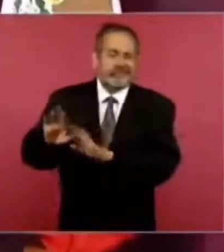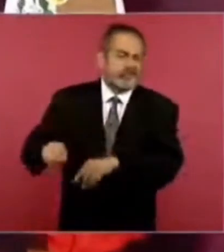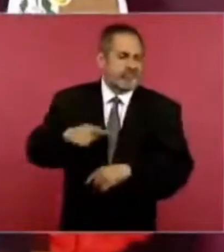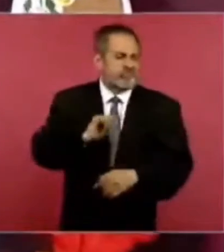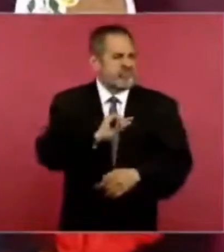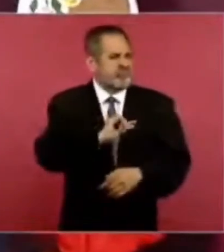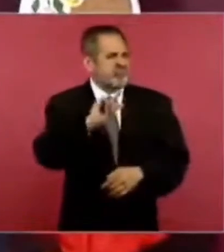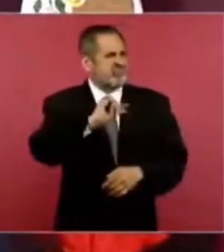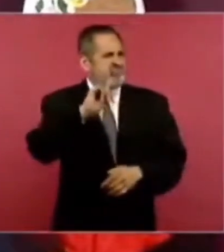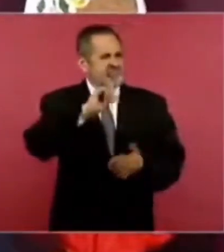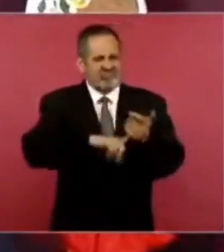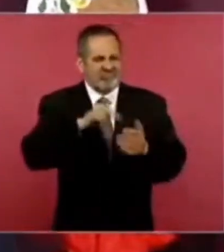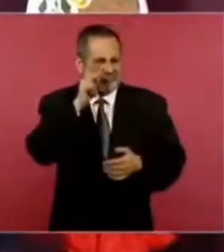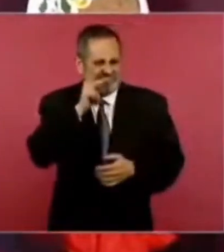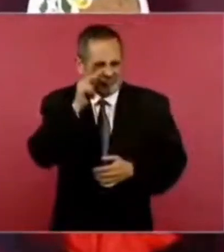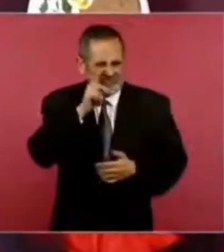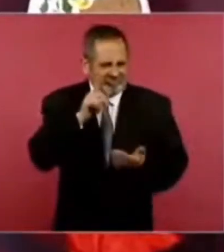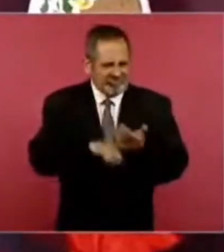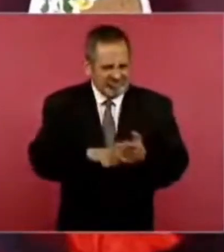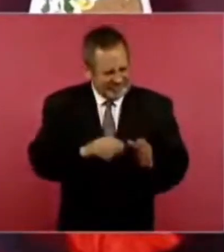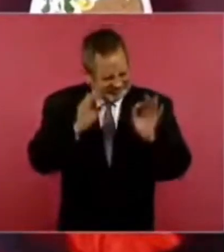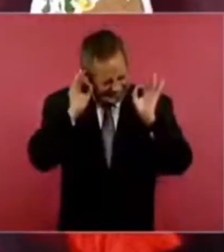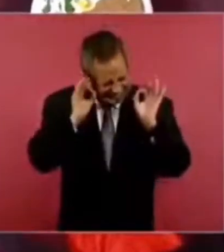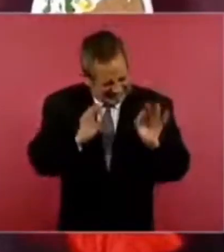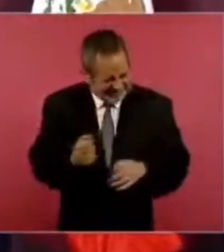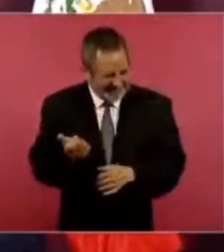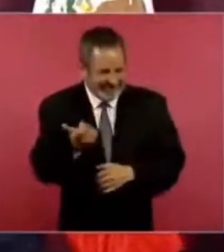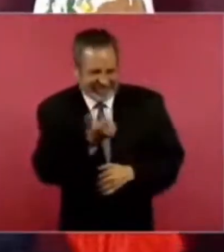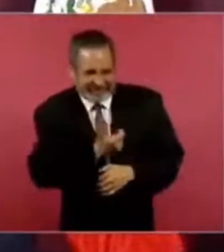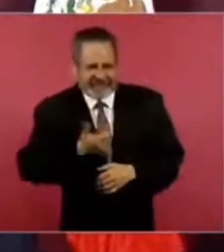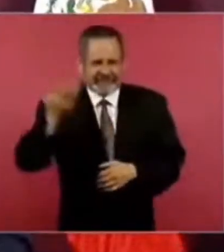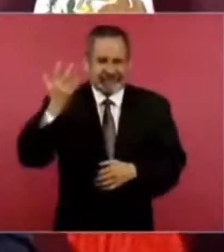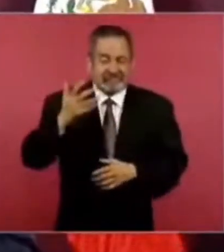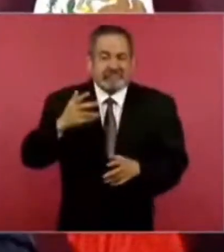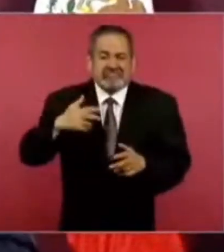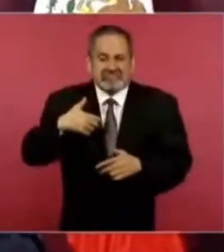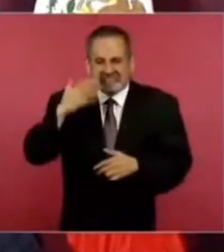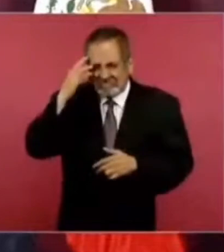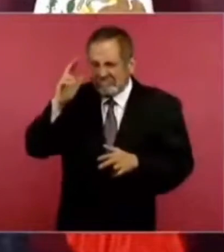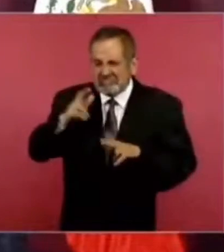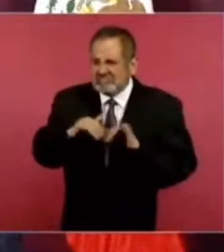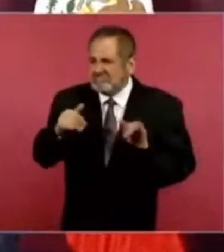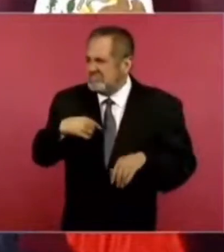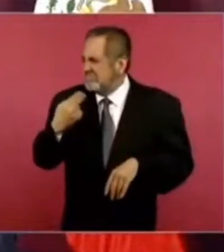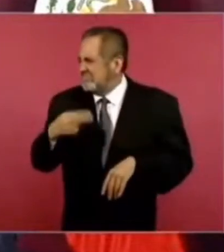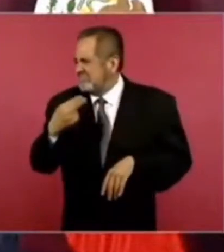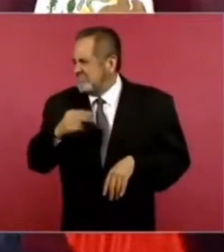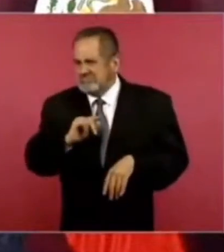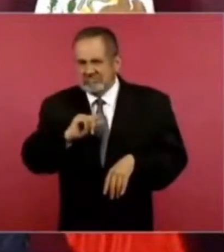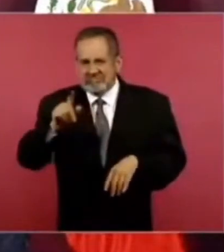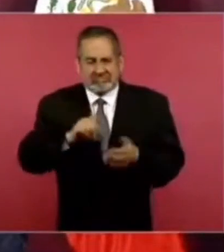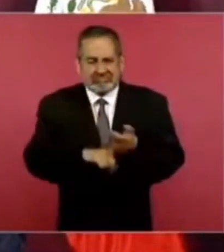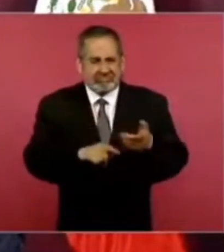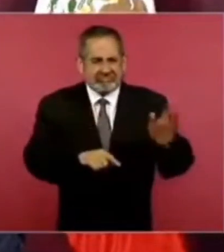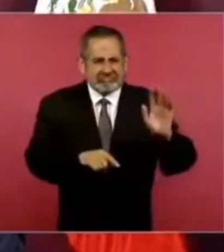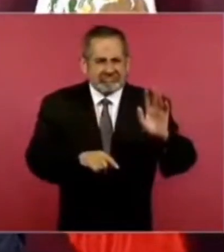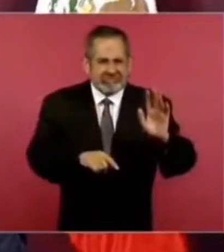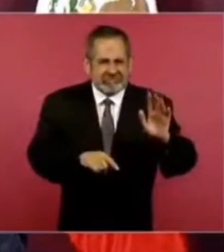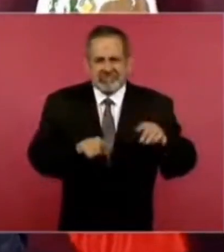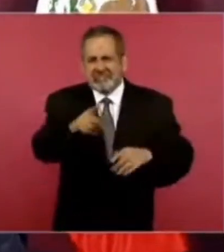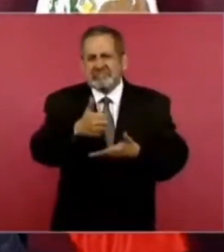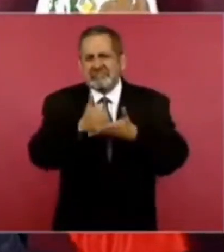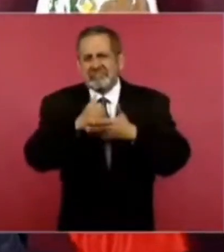y a otras personalidades. Eso lo digo porque lo escribí en un libro